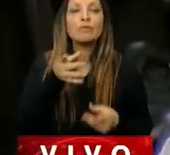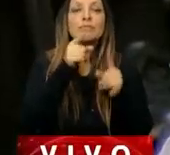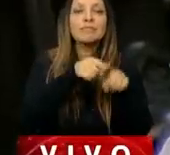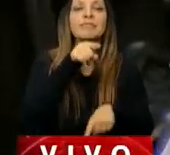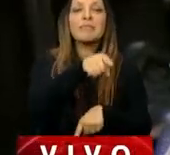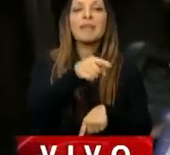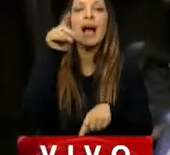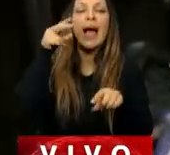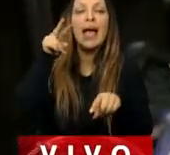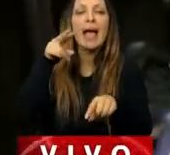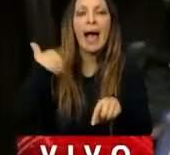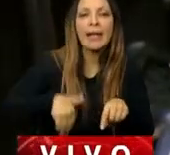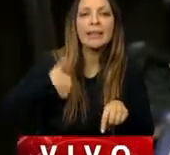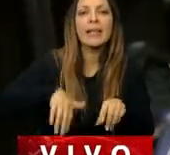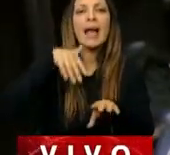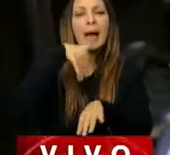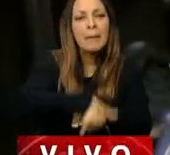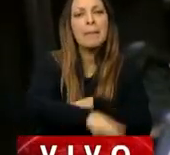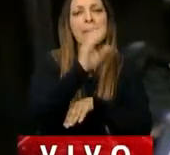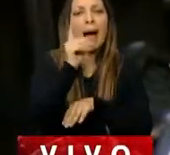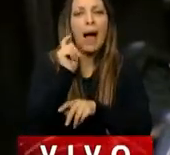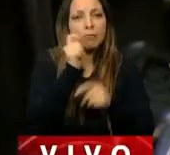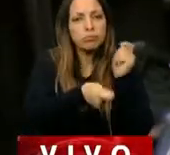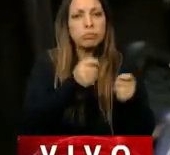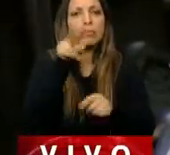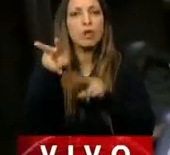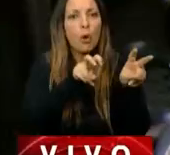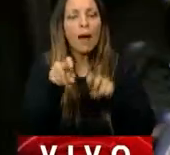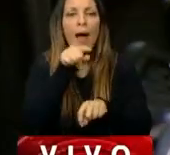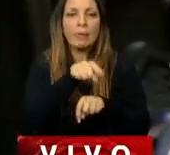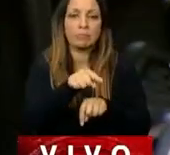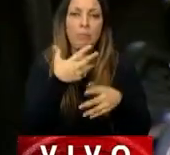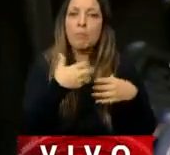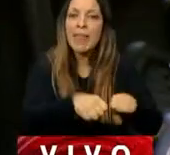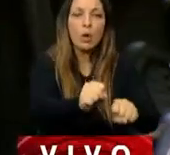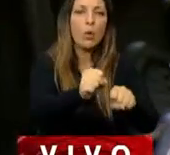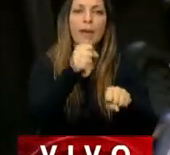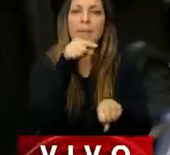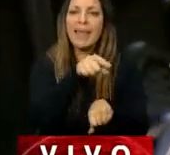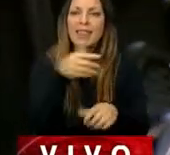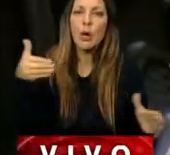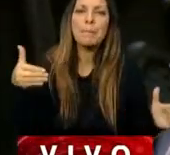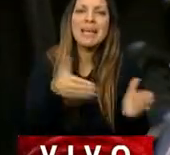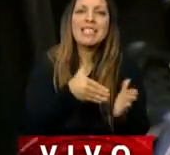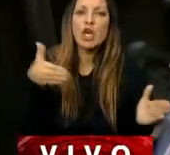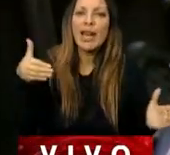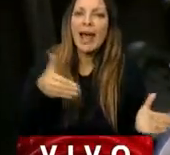tener y va a cobrar el CONICET regalías por este descubrimiento, que son